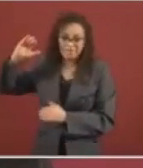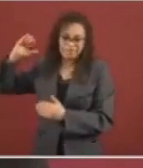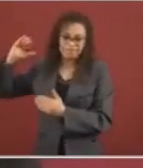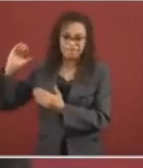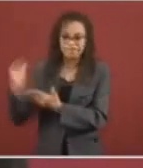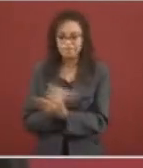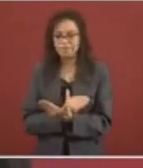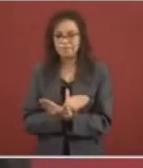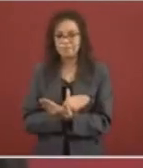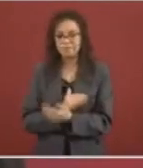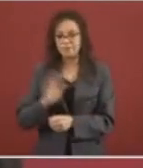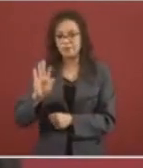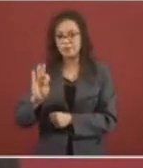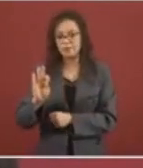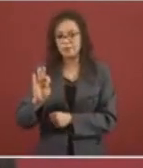a 40.